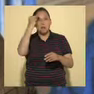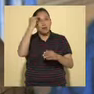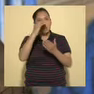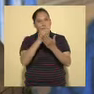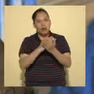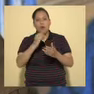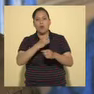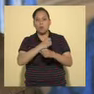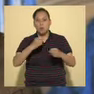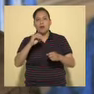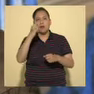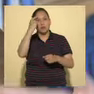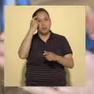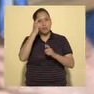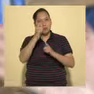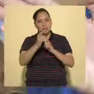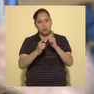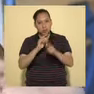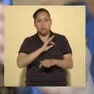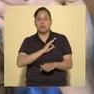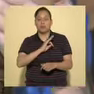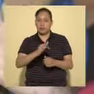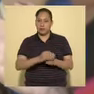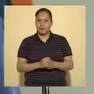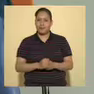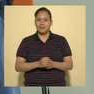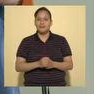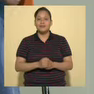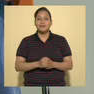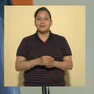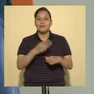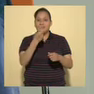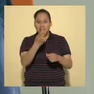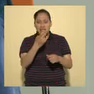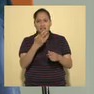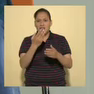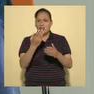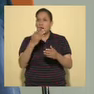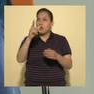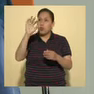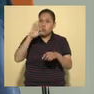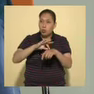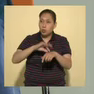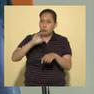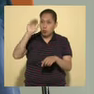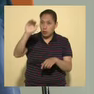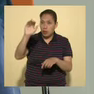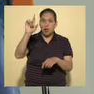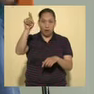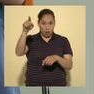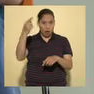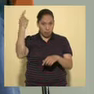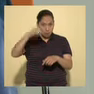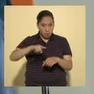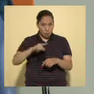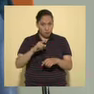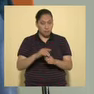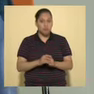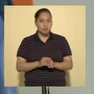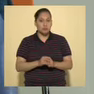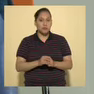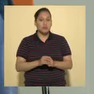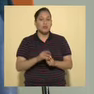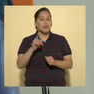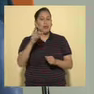o retraso mental. Y este estudio es un estudio de rigor, ¿no tengo yo que pedírselo al doctor? ¿Me lo hacen de rigor? Habitualmente